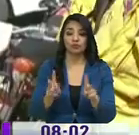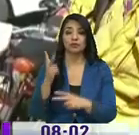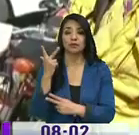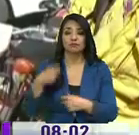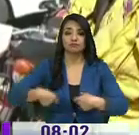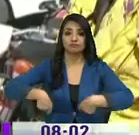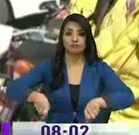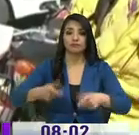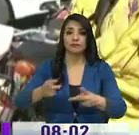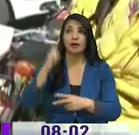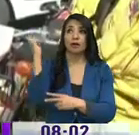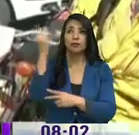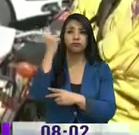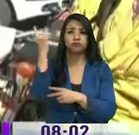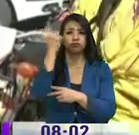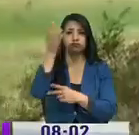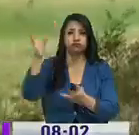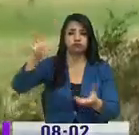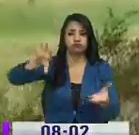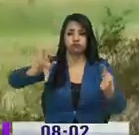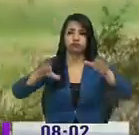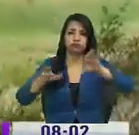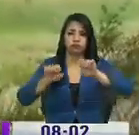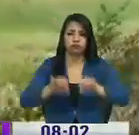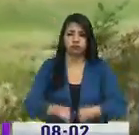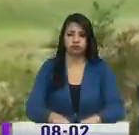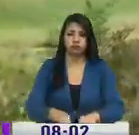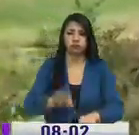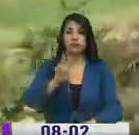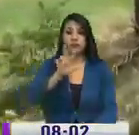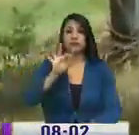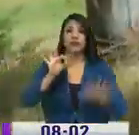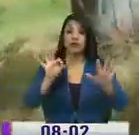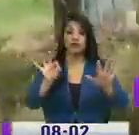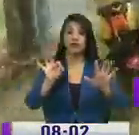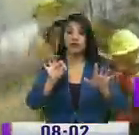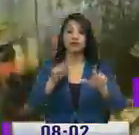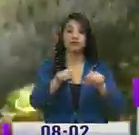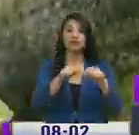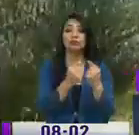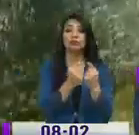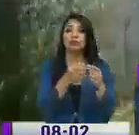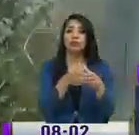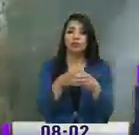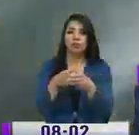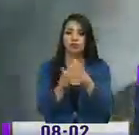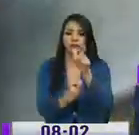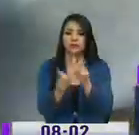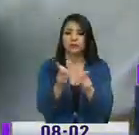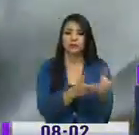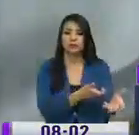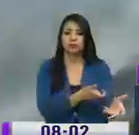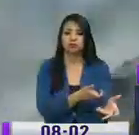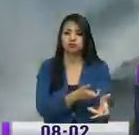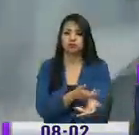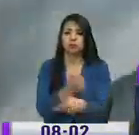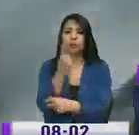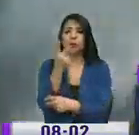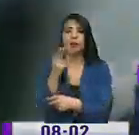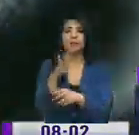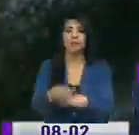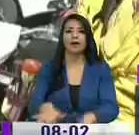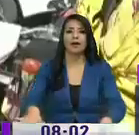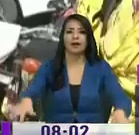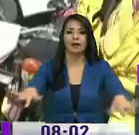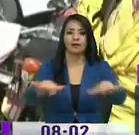el helicóptero que nos ayuda con descargas de bambibac. Además, 38 efectivos fueron los que pudieron extinguir las llamas que afectaron a cerca de una hectárea y media de